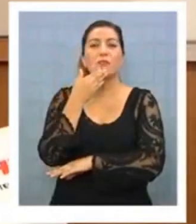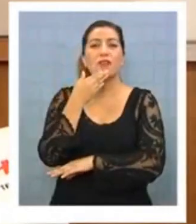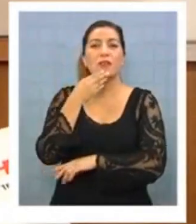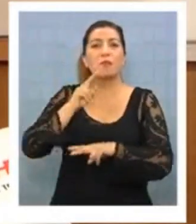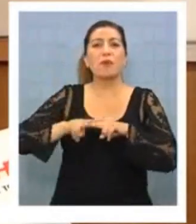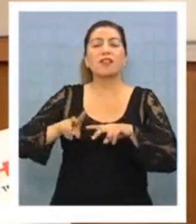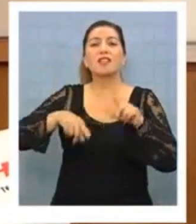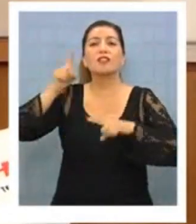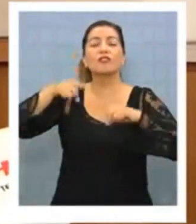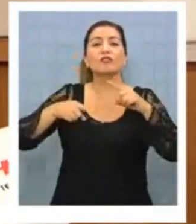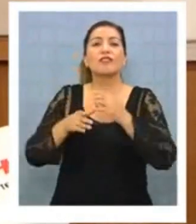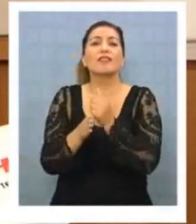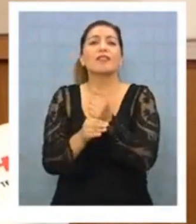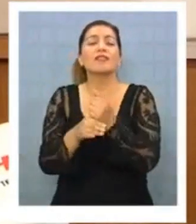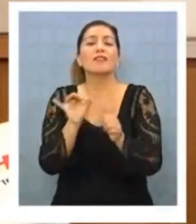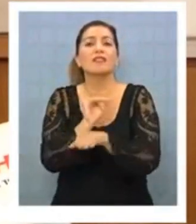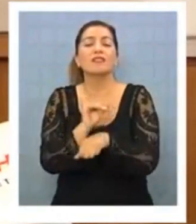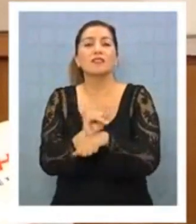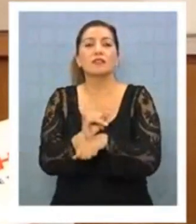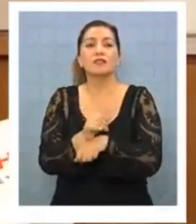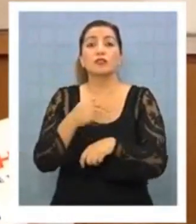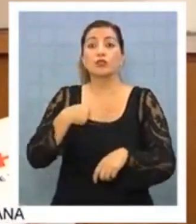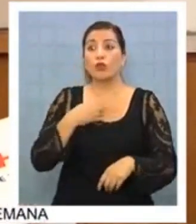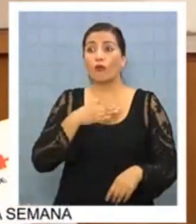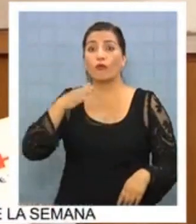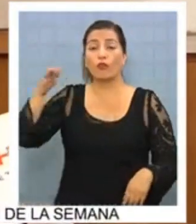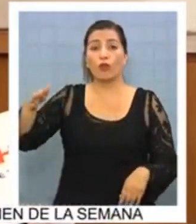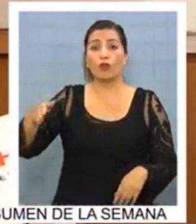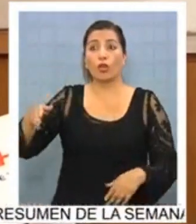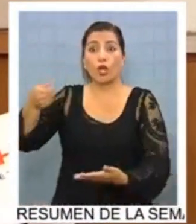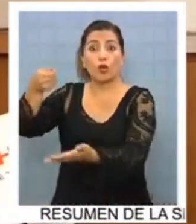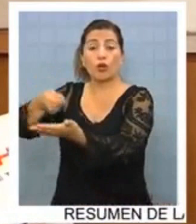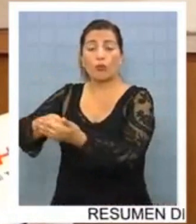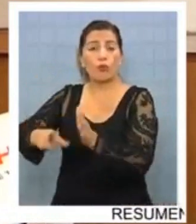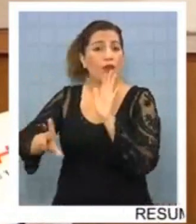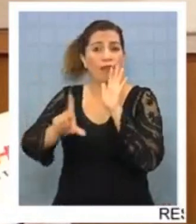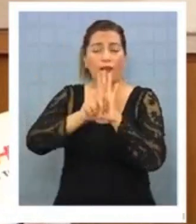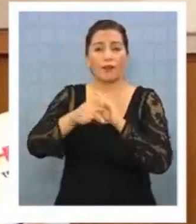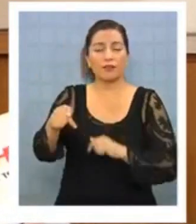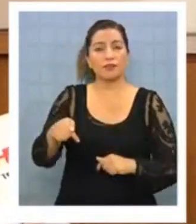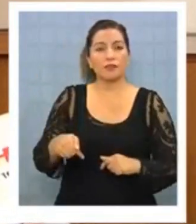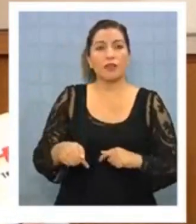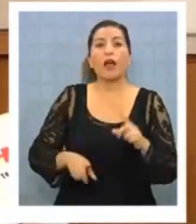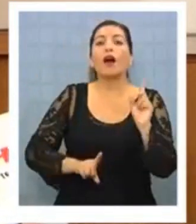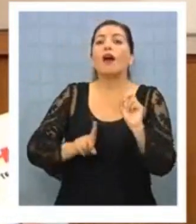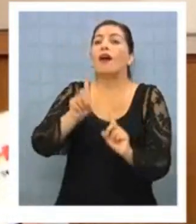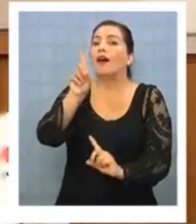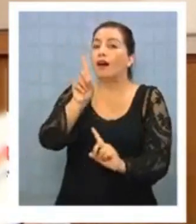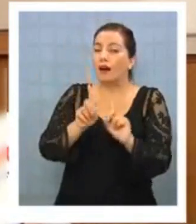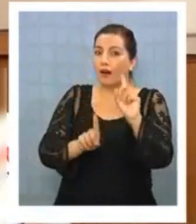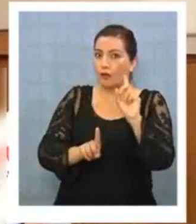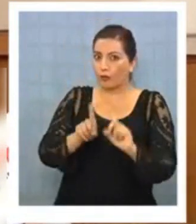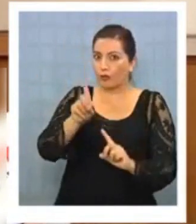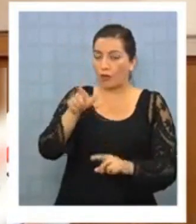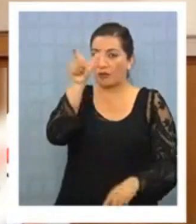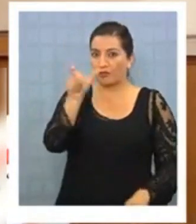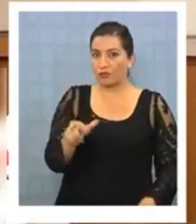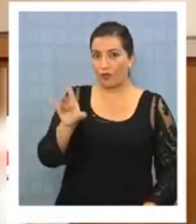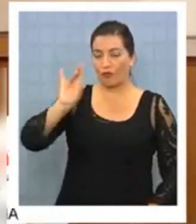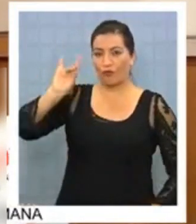Yo voy como comerciante, compro, le vendo legalmente. Ahora, si algún